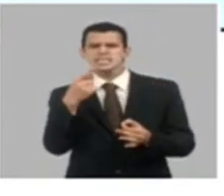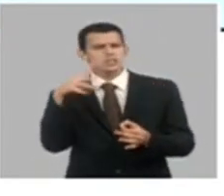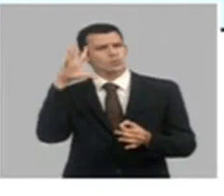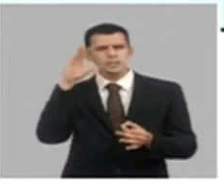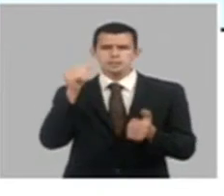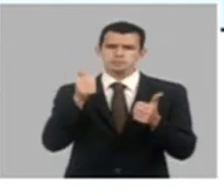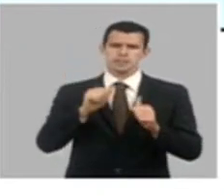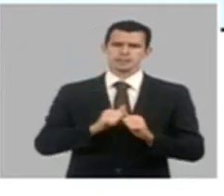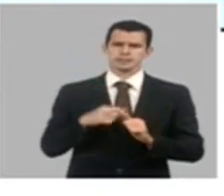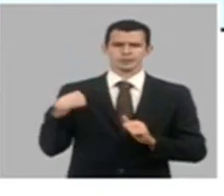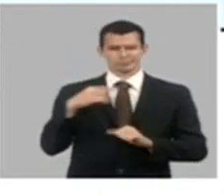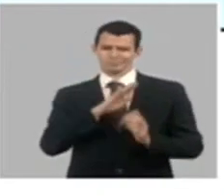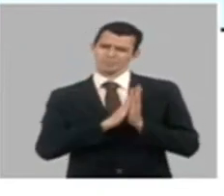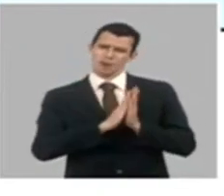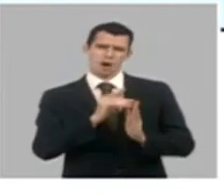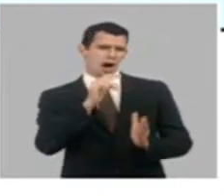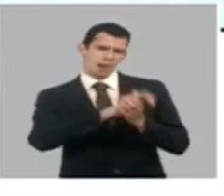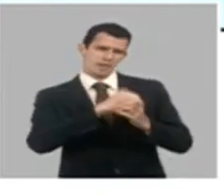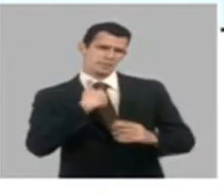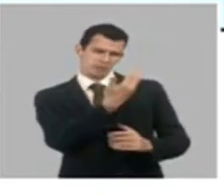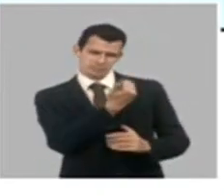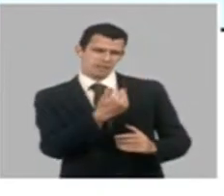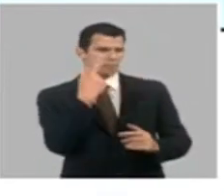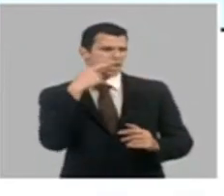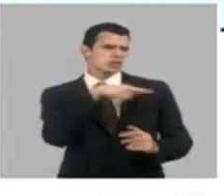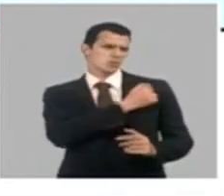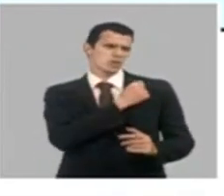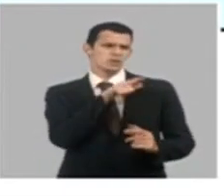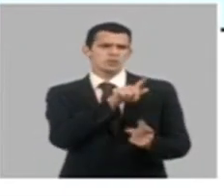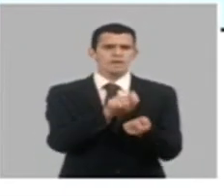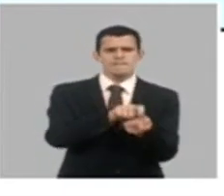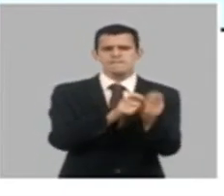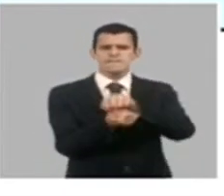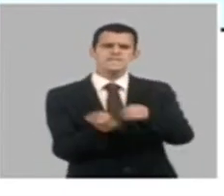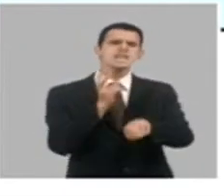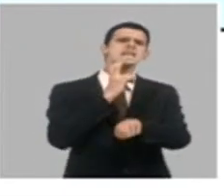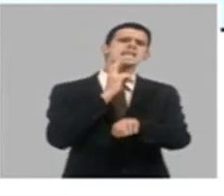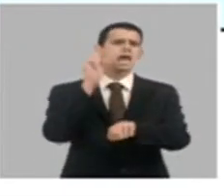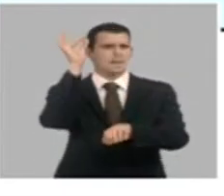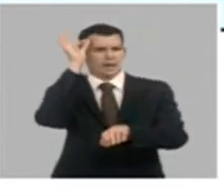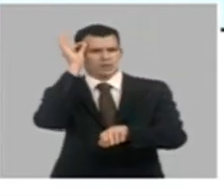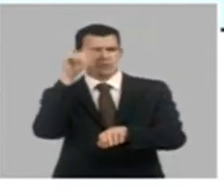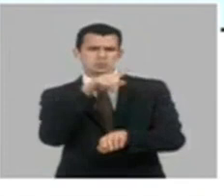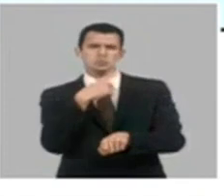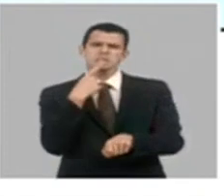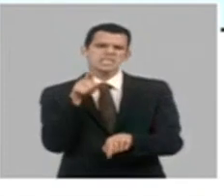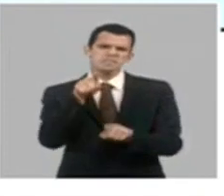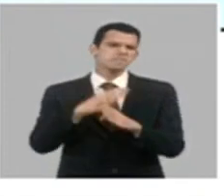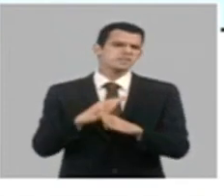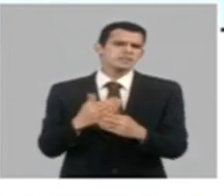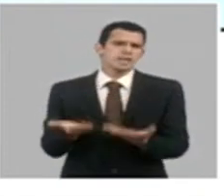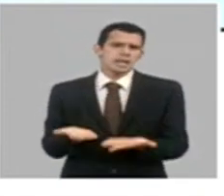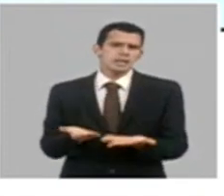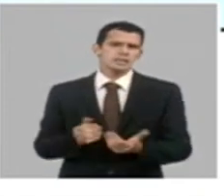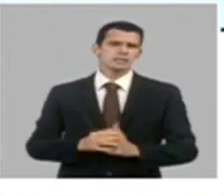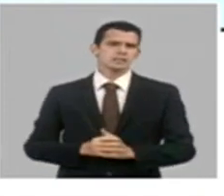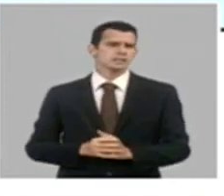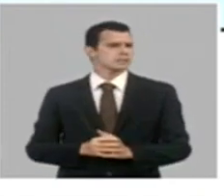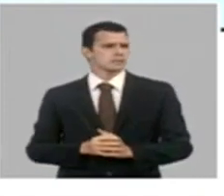nativo y le pedí por favor tú me puedes ayudar a traducir eso como tú lo traduciría y ya me dice que sí que es